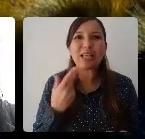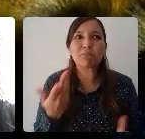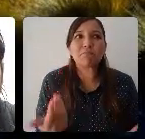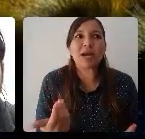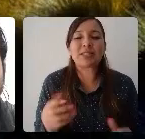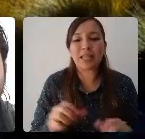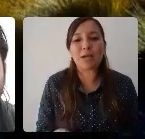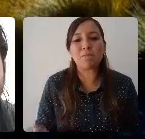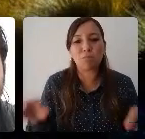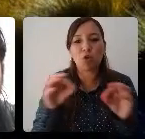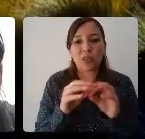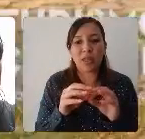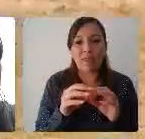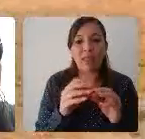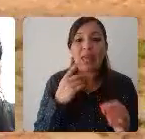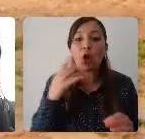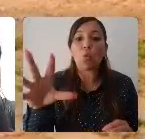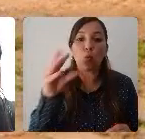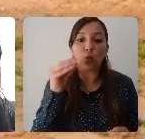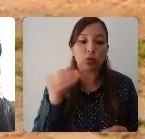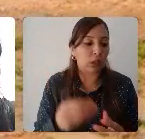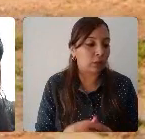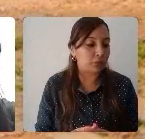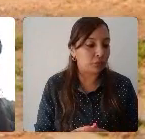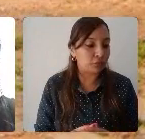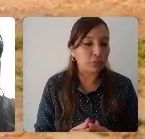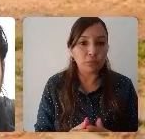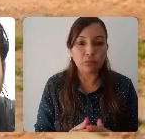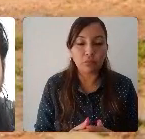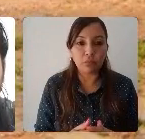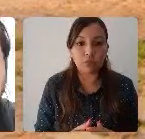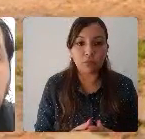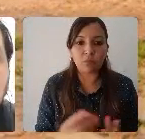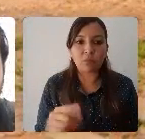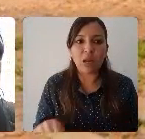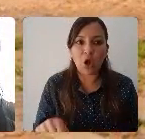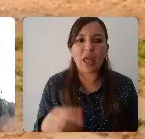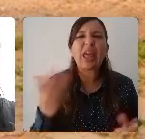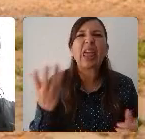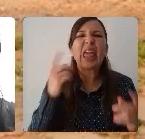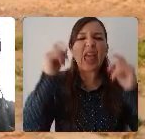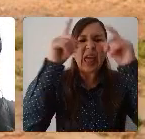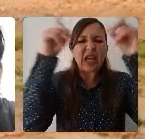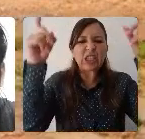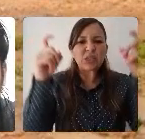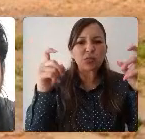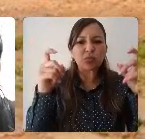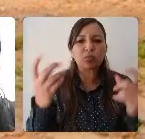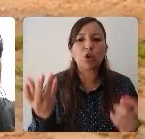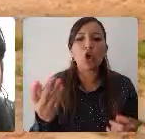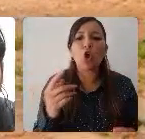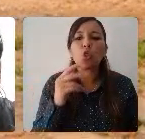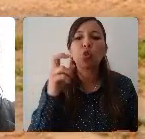los destinos, ¿no? Y pues, ¿qué es para nosotros el turismo comunitario? Más allá de los temas